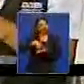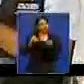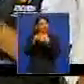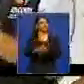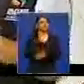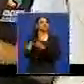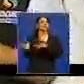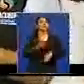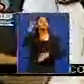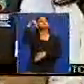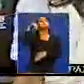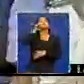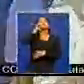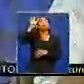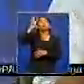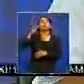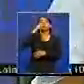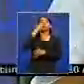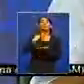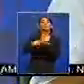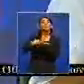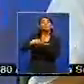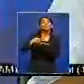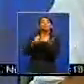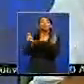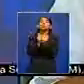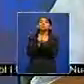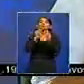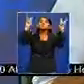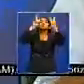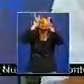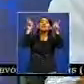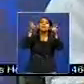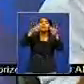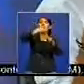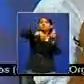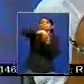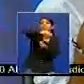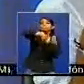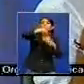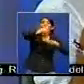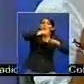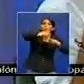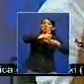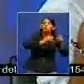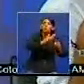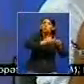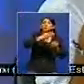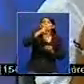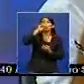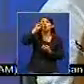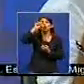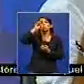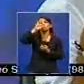El martes 24 de junio tuvimos una reunión de biocombustibles. Esta reunión estuvo liderada por Richard Espinosa, ministro coordinador de la